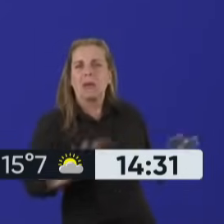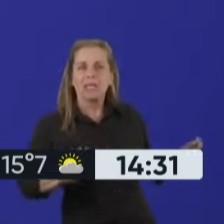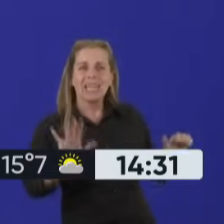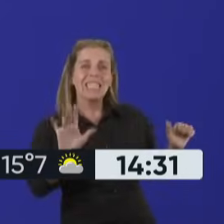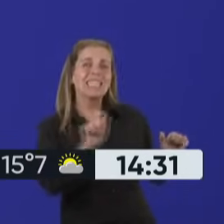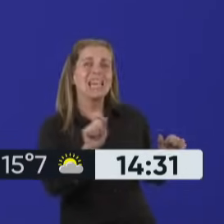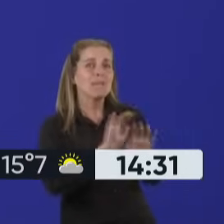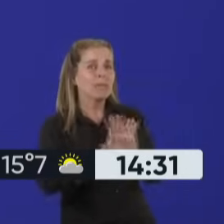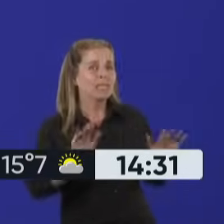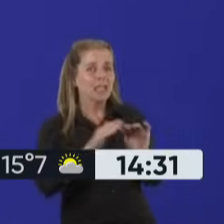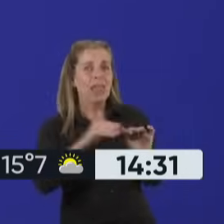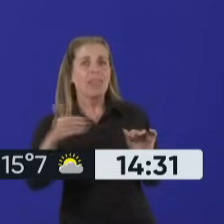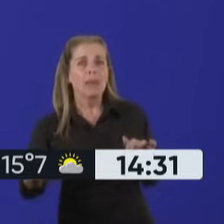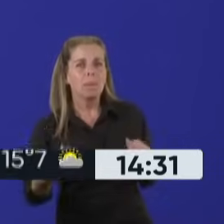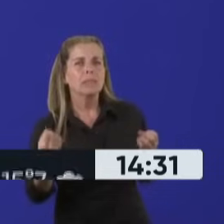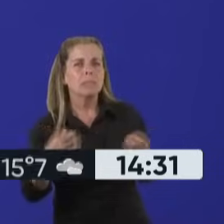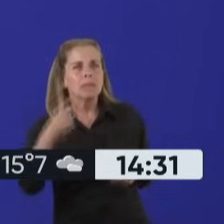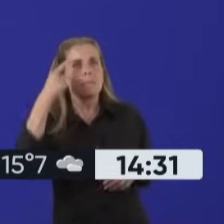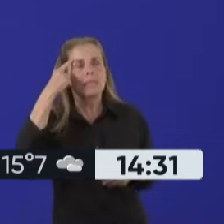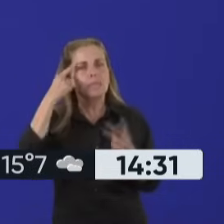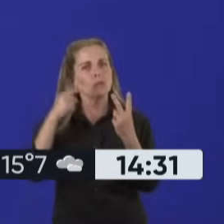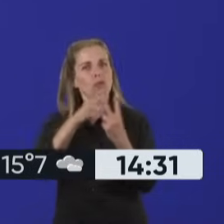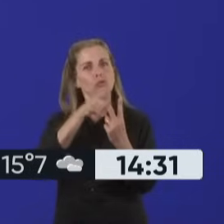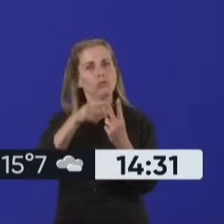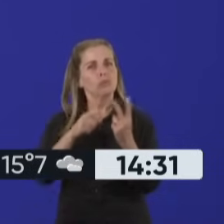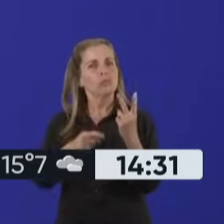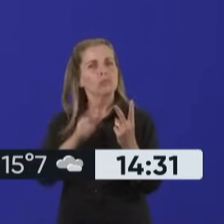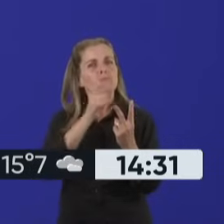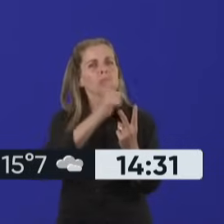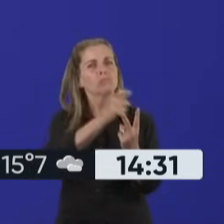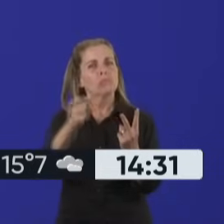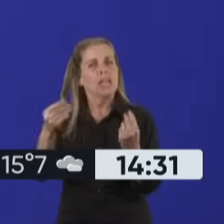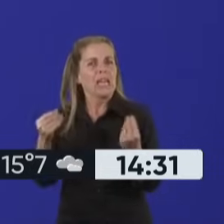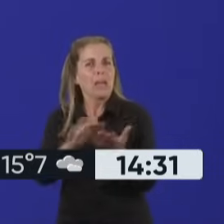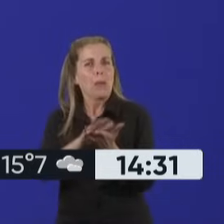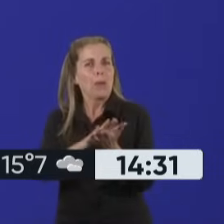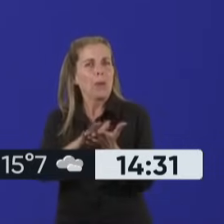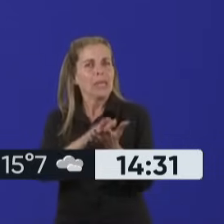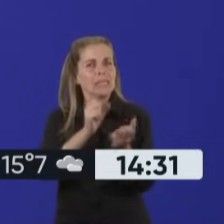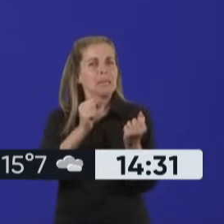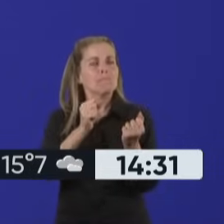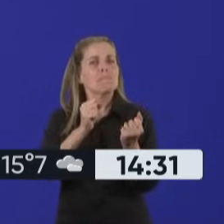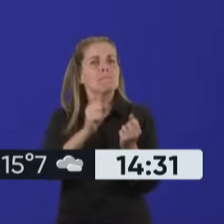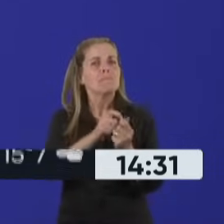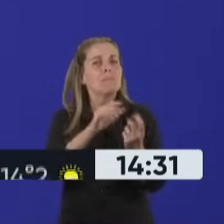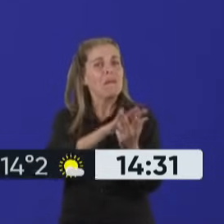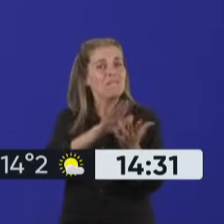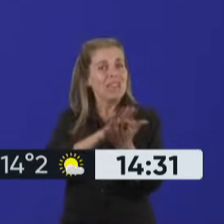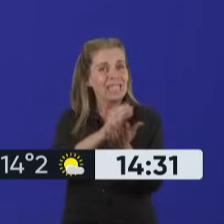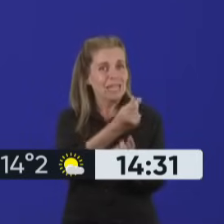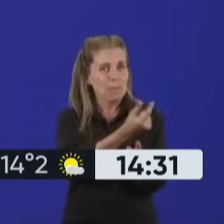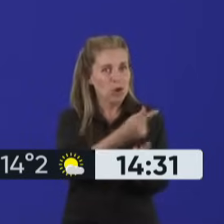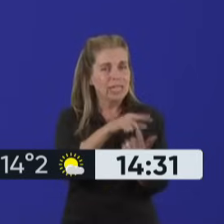nosotros empezamos a discutir sobre dos conceptos, lo que es la base monetaria amplia y la base